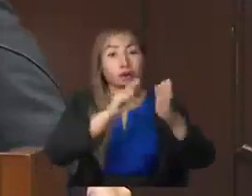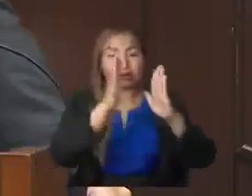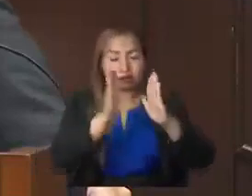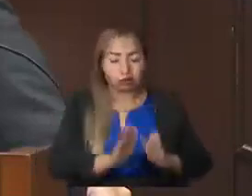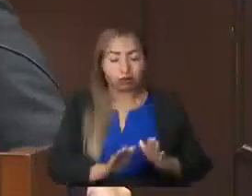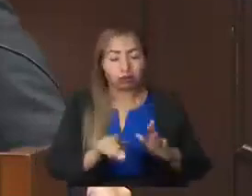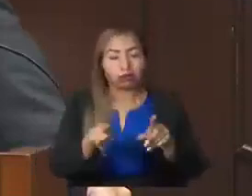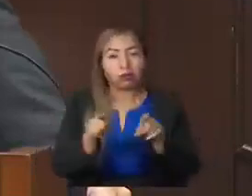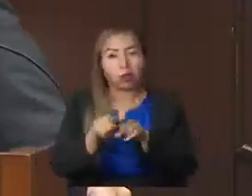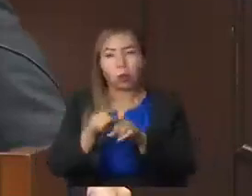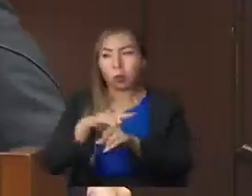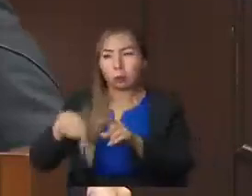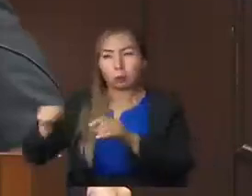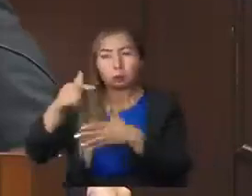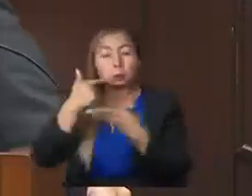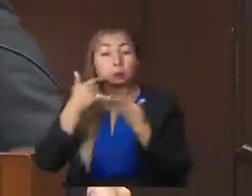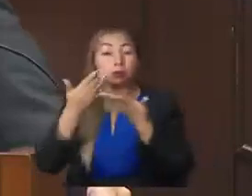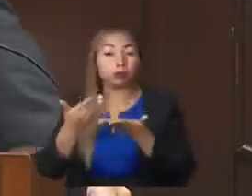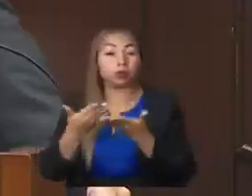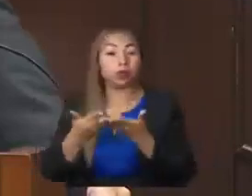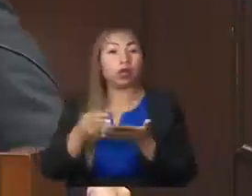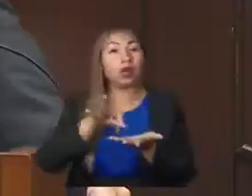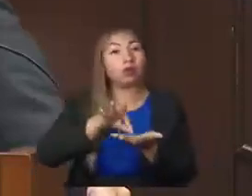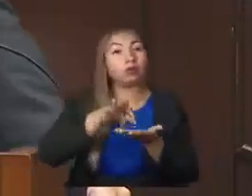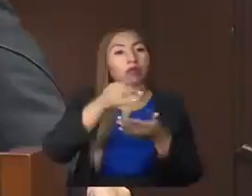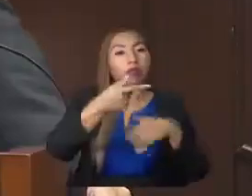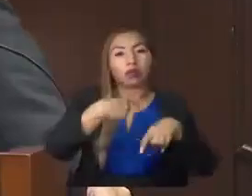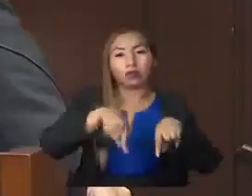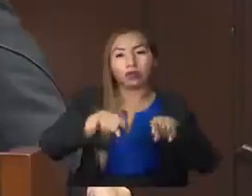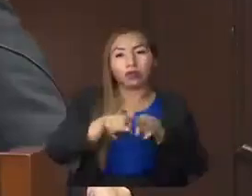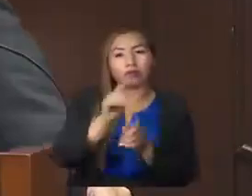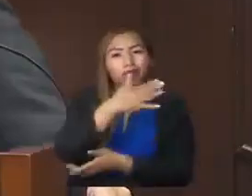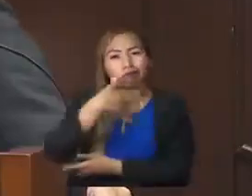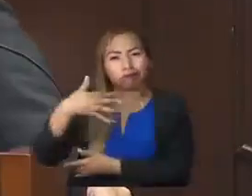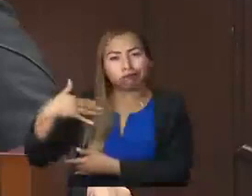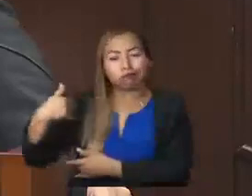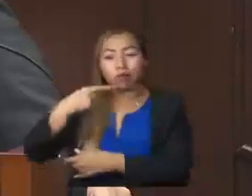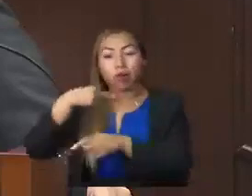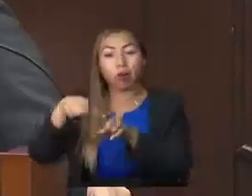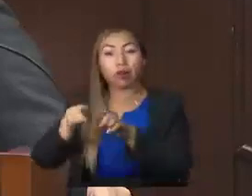populares, a los pueblos originarios, a la sociedad